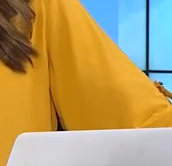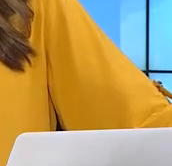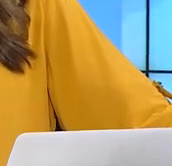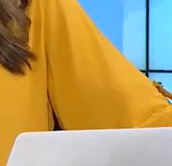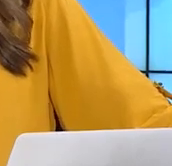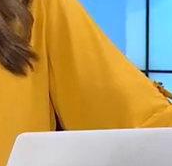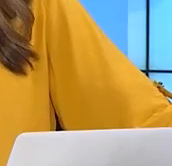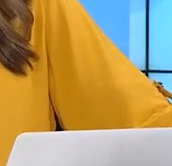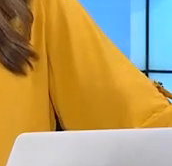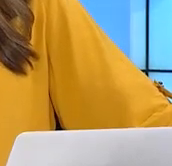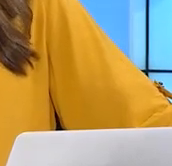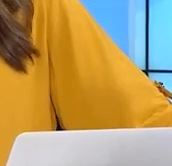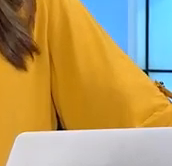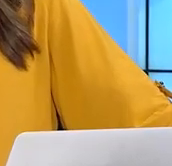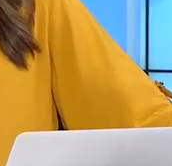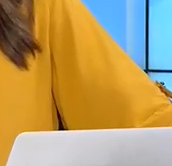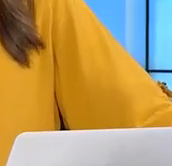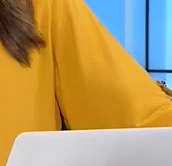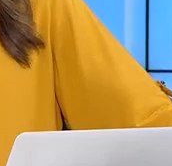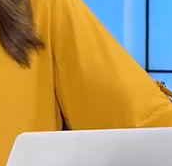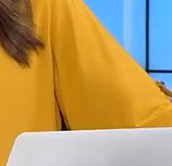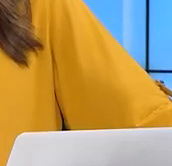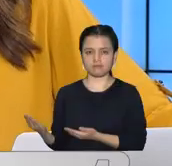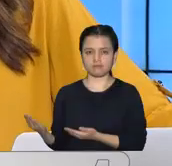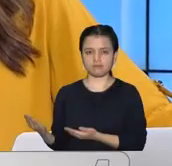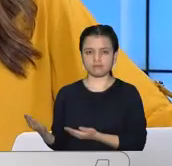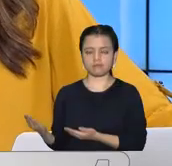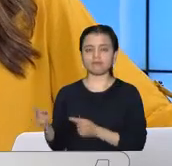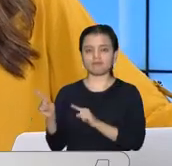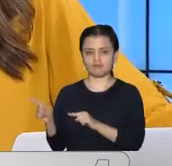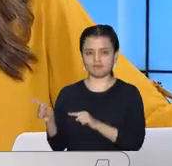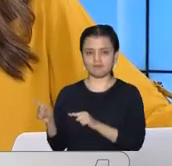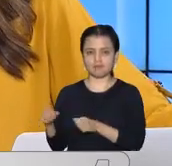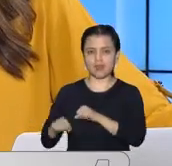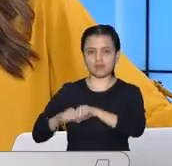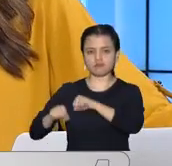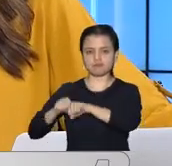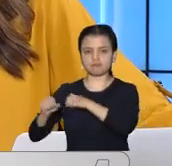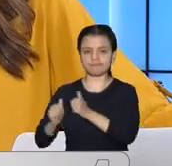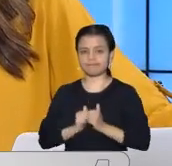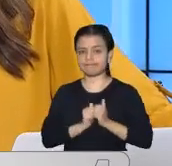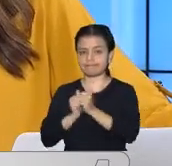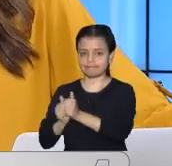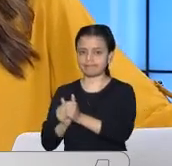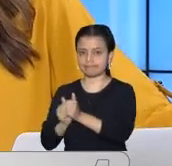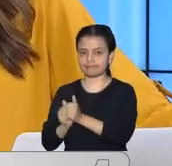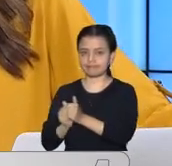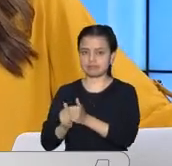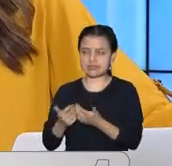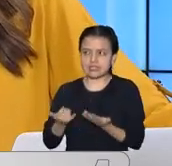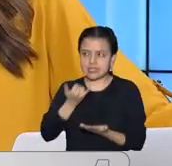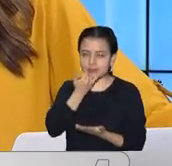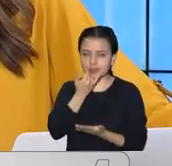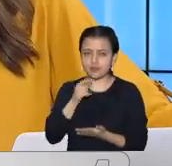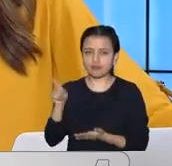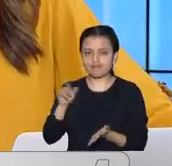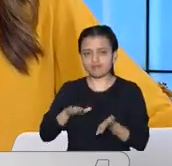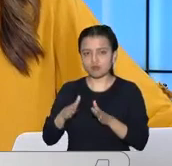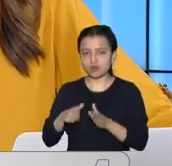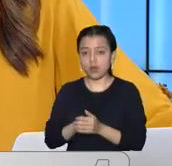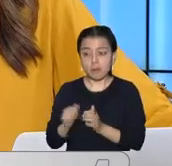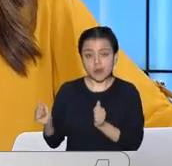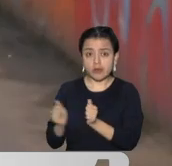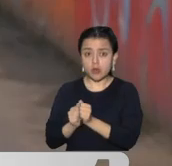Cardozo, asesinado con arma blanca mientras se movilizaba junto a su hermano por una ciclorruta en el occidente de Bogotá. Estilo Vengas, ¿cómo